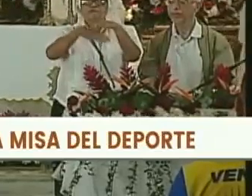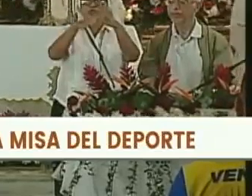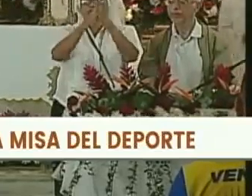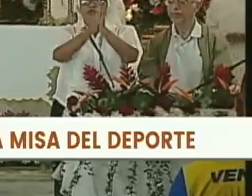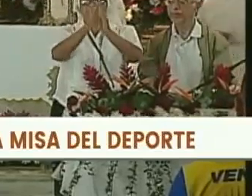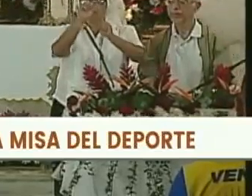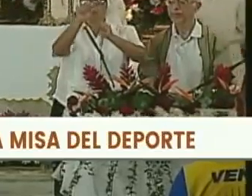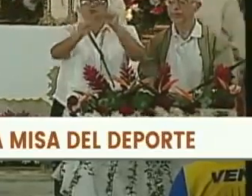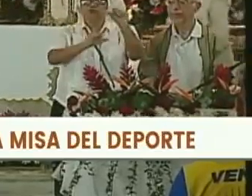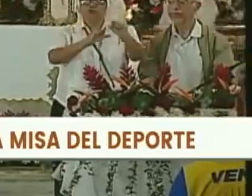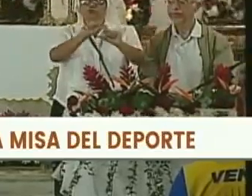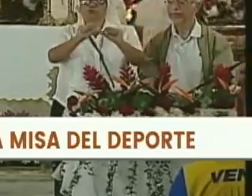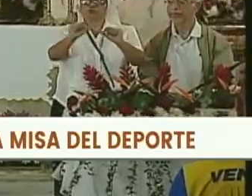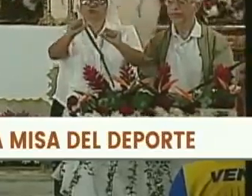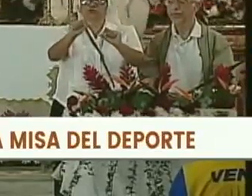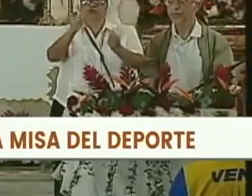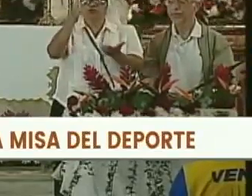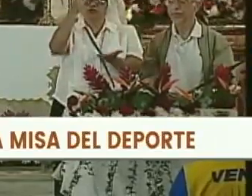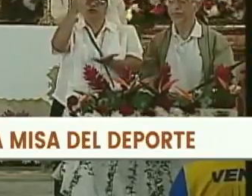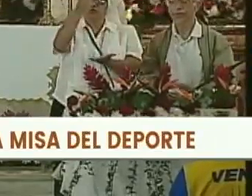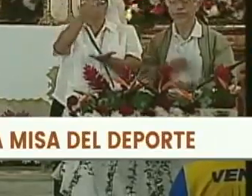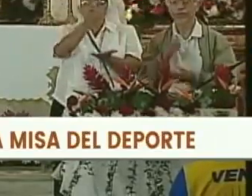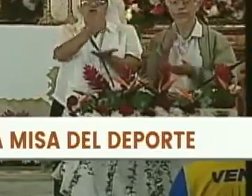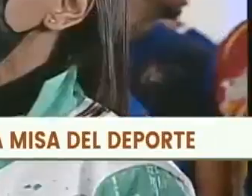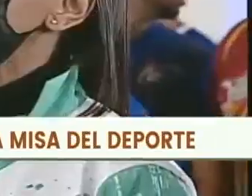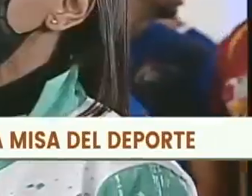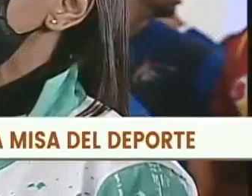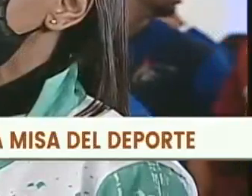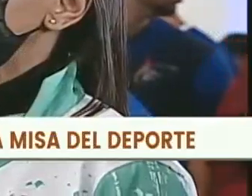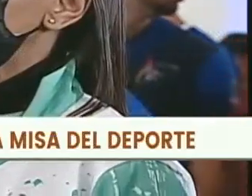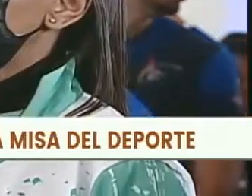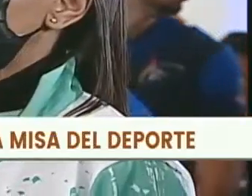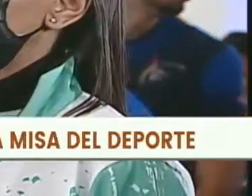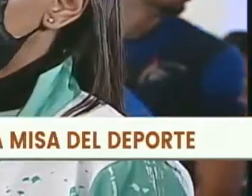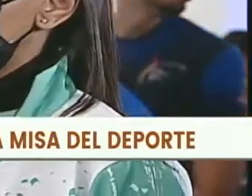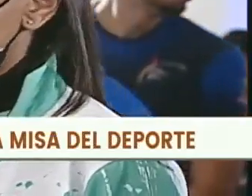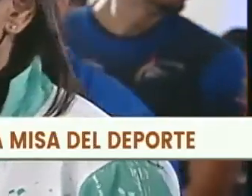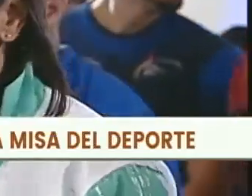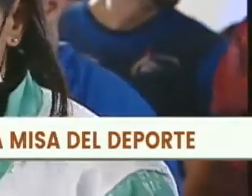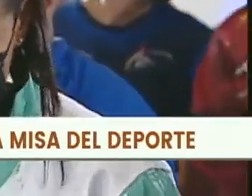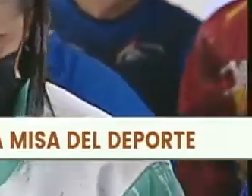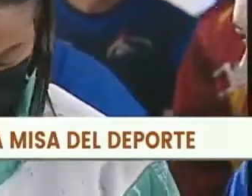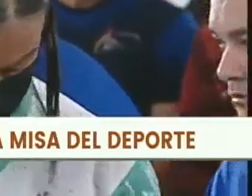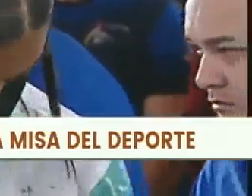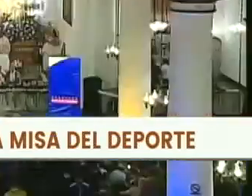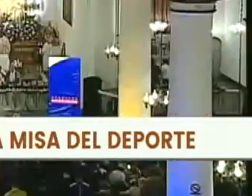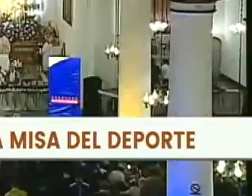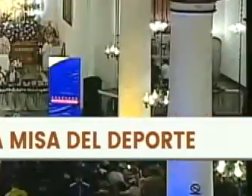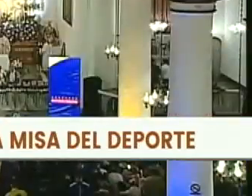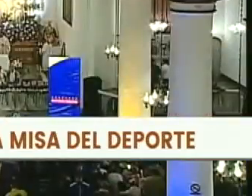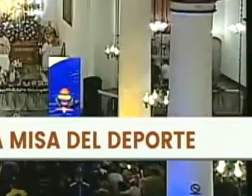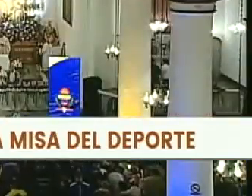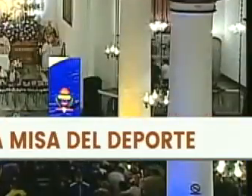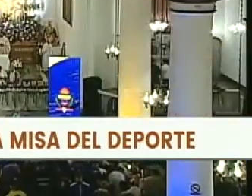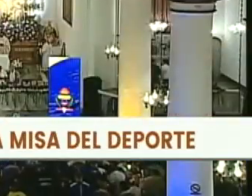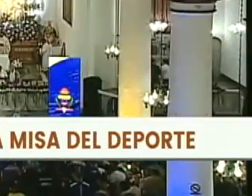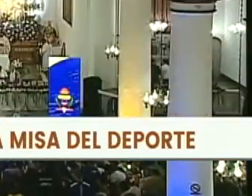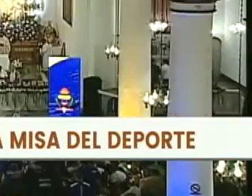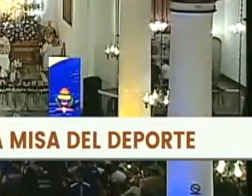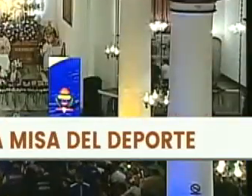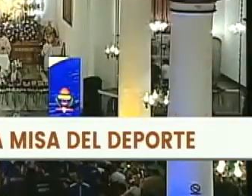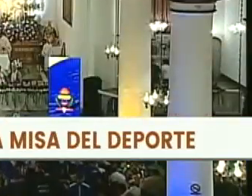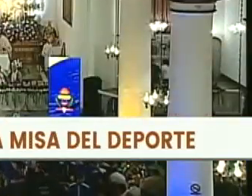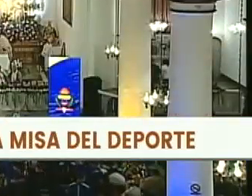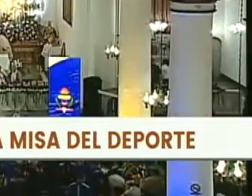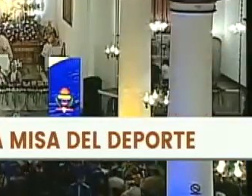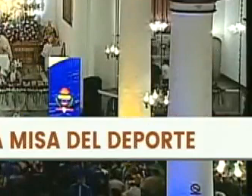y es Dios por los siglos de los siglos tengan la bondad de tomar asiento para escuchar con atención la palabra de